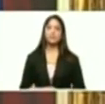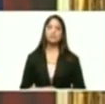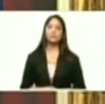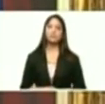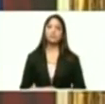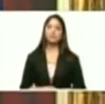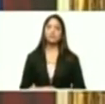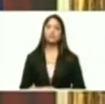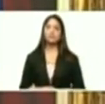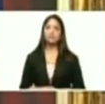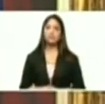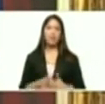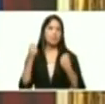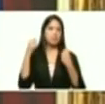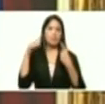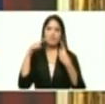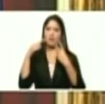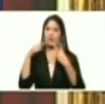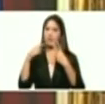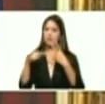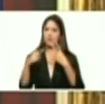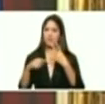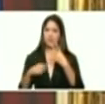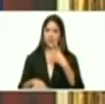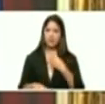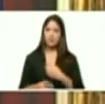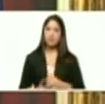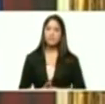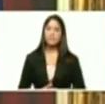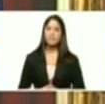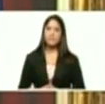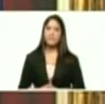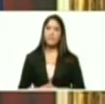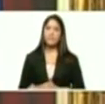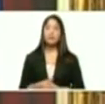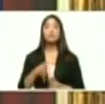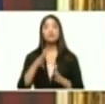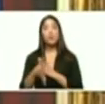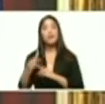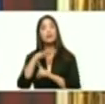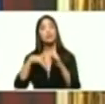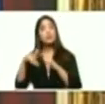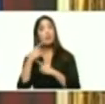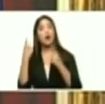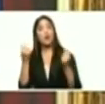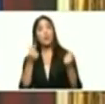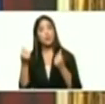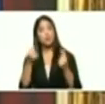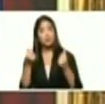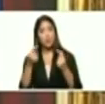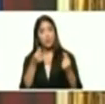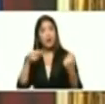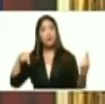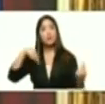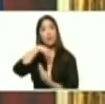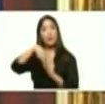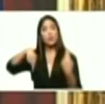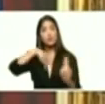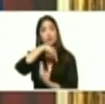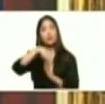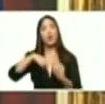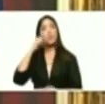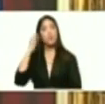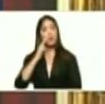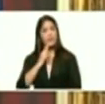la conjunción de diversos factores, para la situación económica, que la revolución bolivariana, con